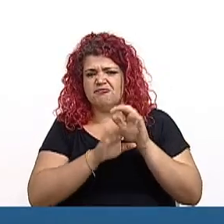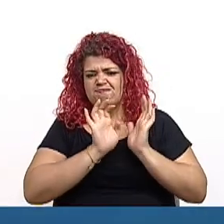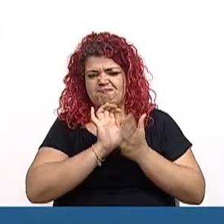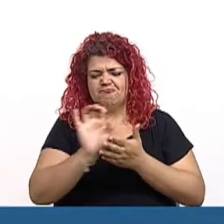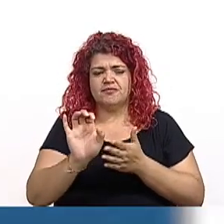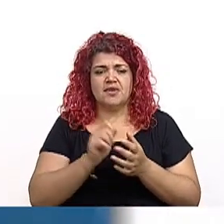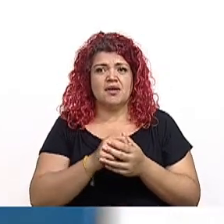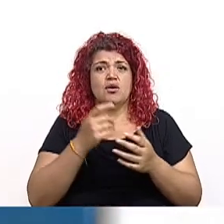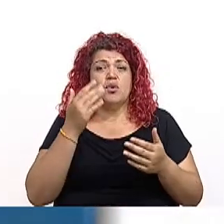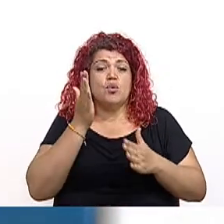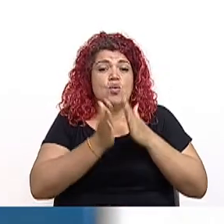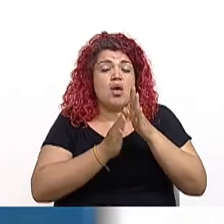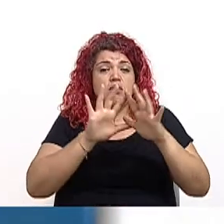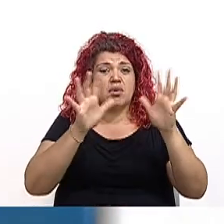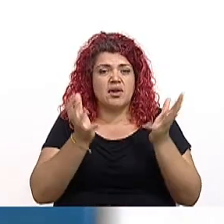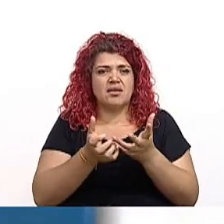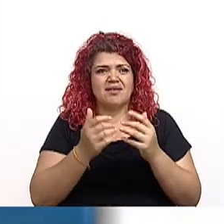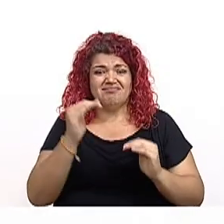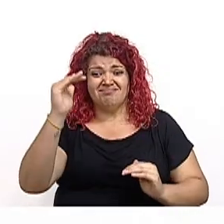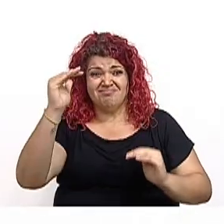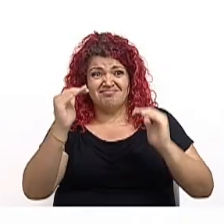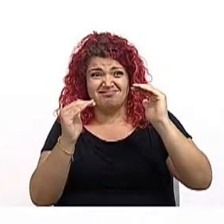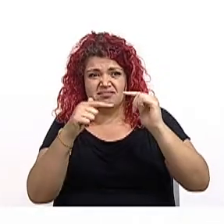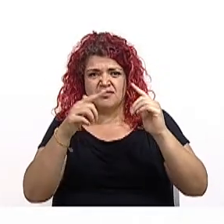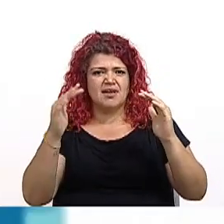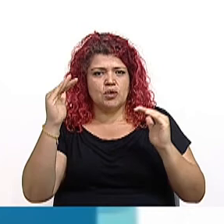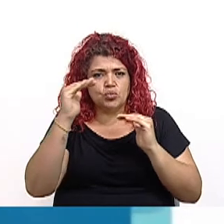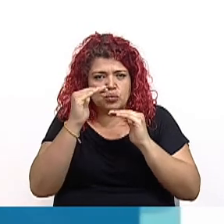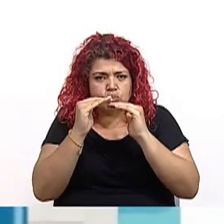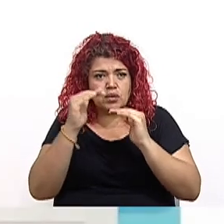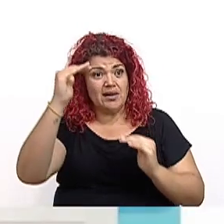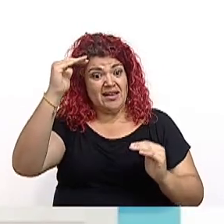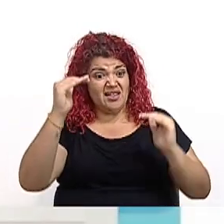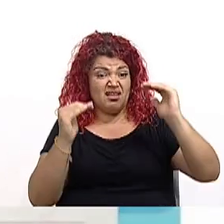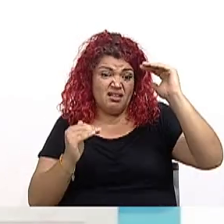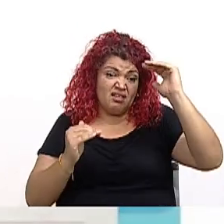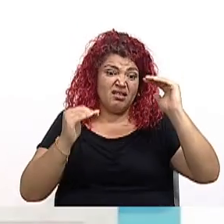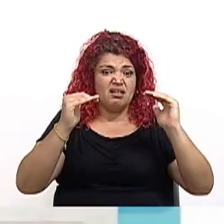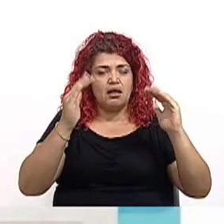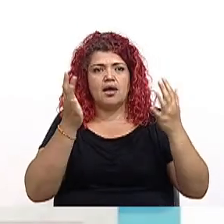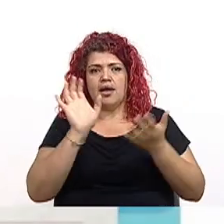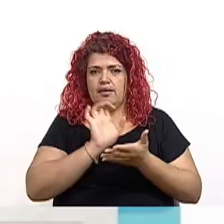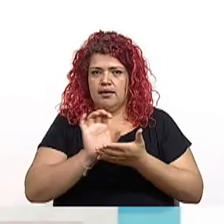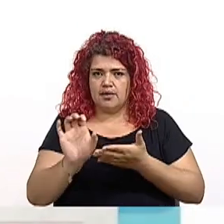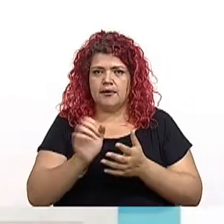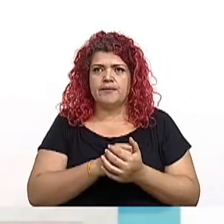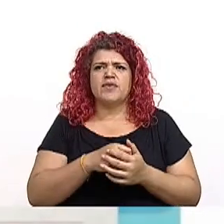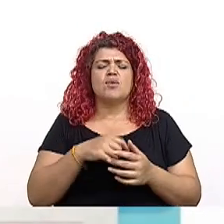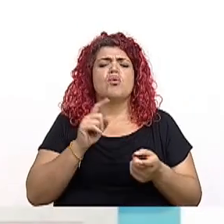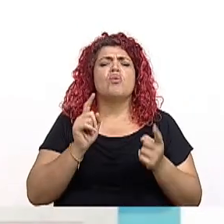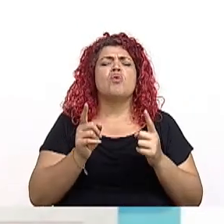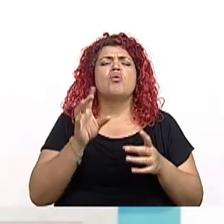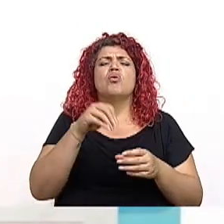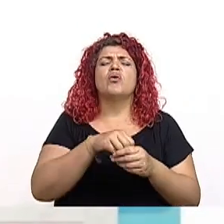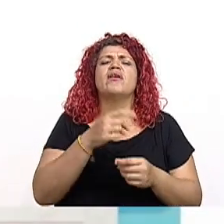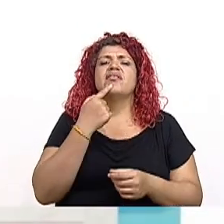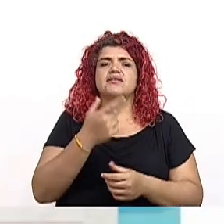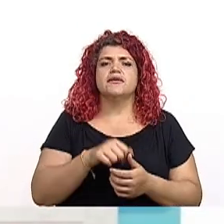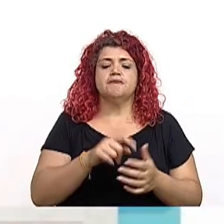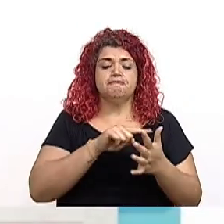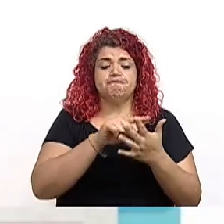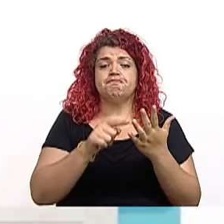la disminución de las desigualdades. Pero, ¿cuáles son sus contenidos? 5